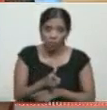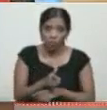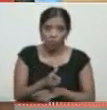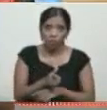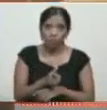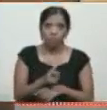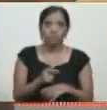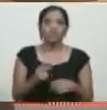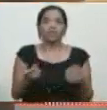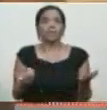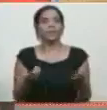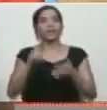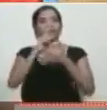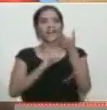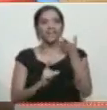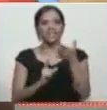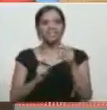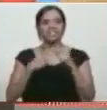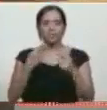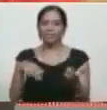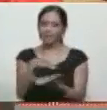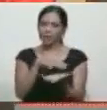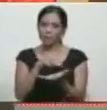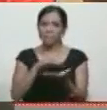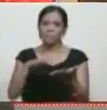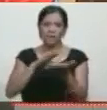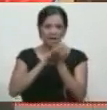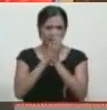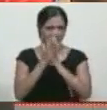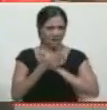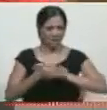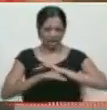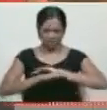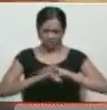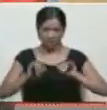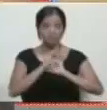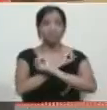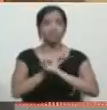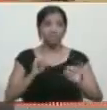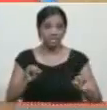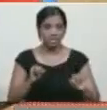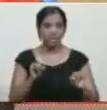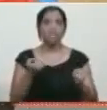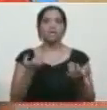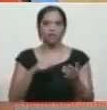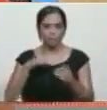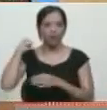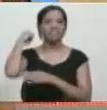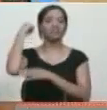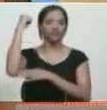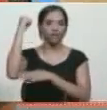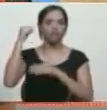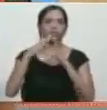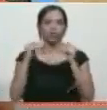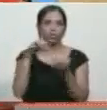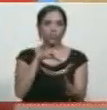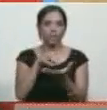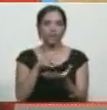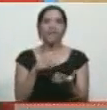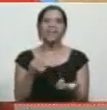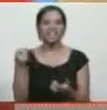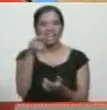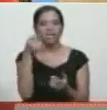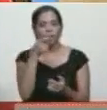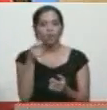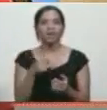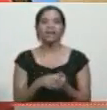pero es que hay una lista. Después que pase este conflicto, que yo sé que esto va a pasar, y vamos a salir triunfadores de todo esto, es que hay que buscar también a un